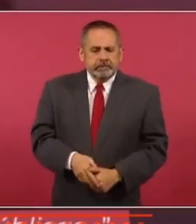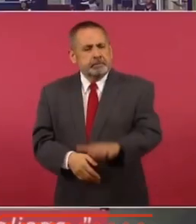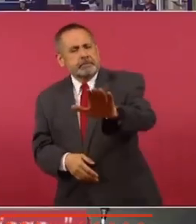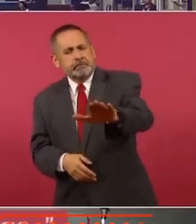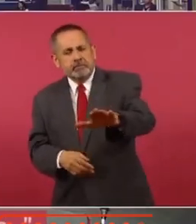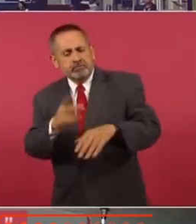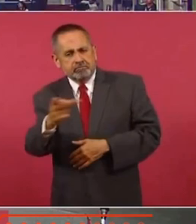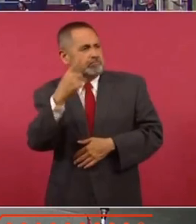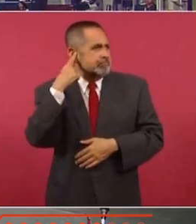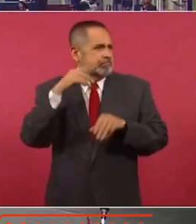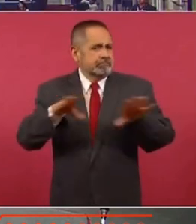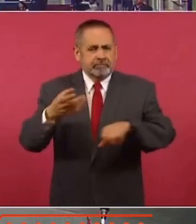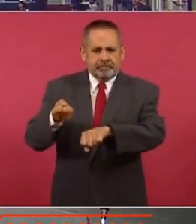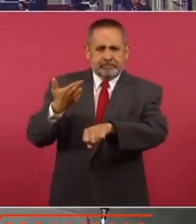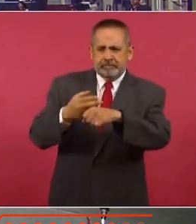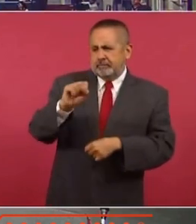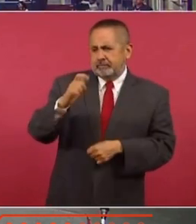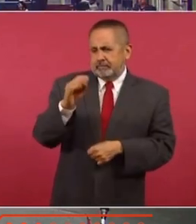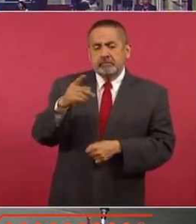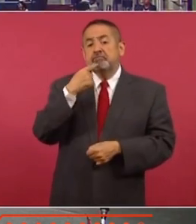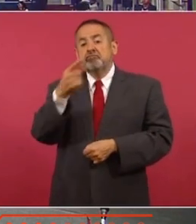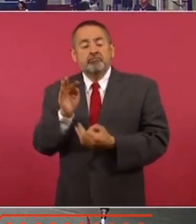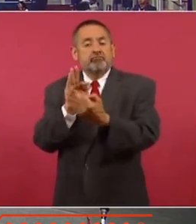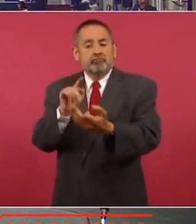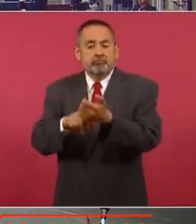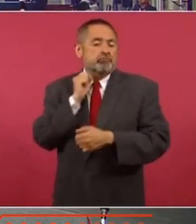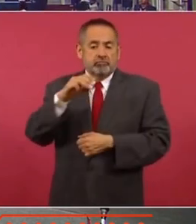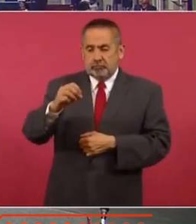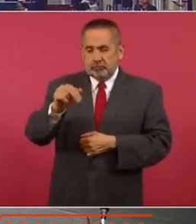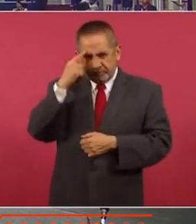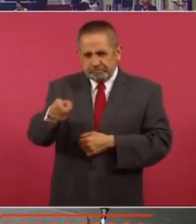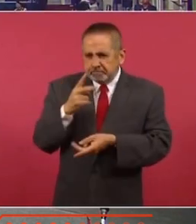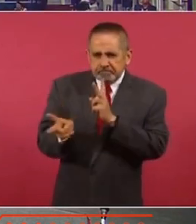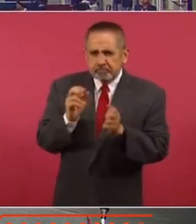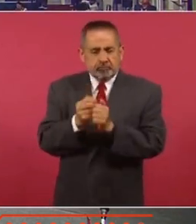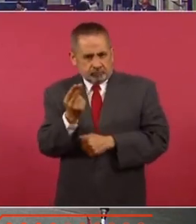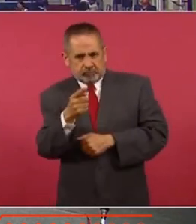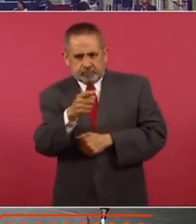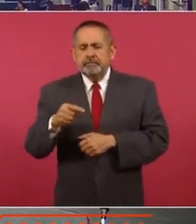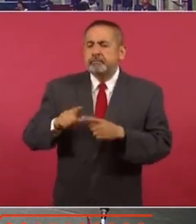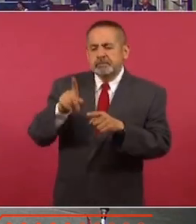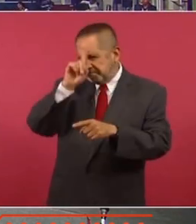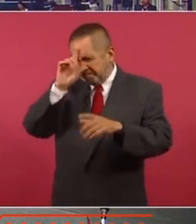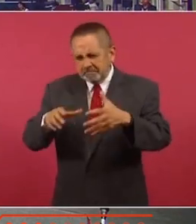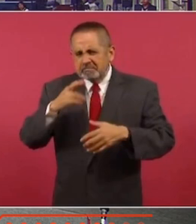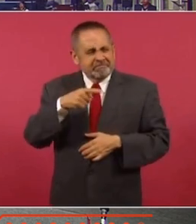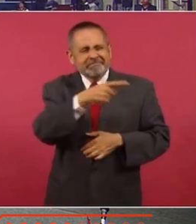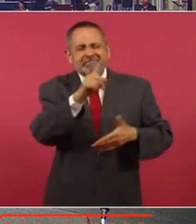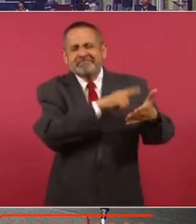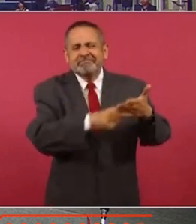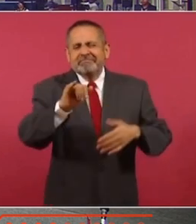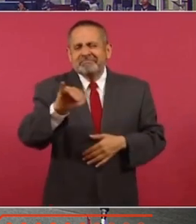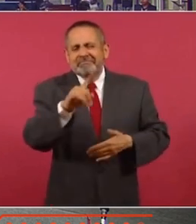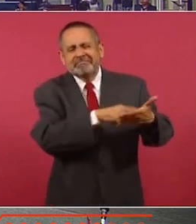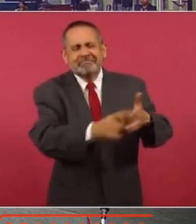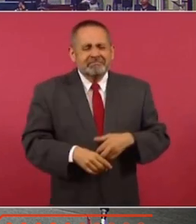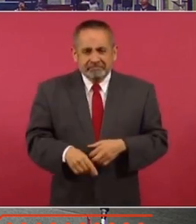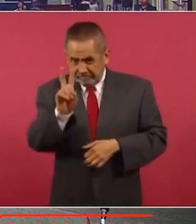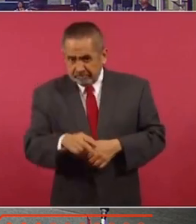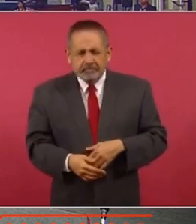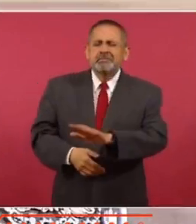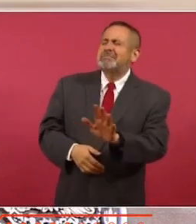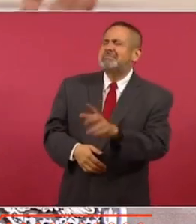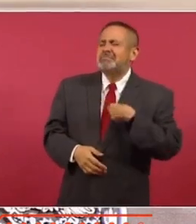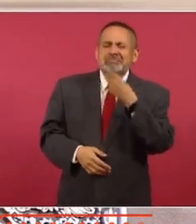cierto este audio que se filtró del secretario de Gobernación que había expuesto ante senadores de Morena que tuvo una plática con usted y que usted había sugerido que convenía la inoperancia de... No, yo siempre